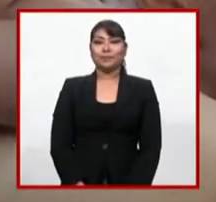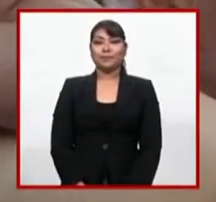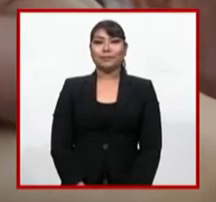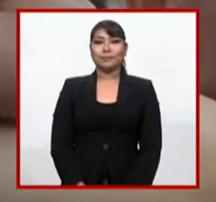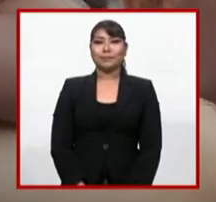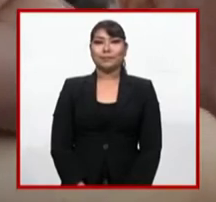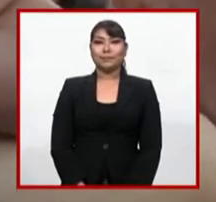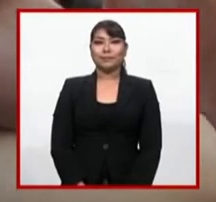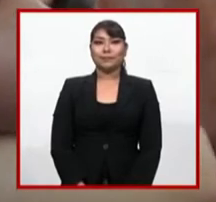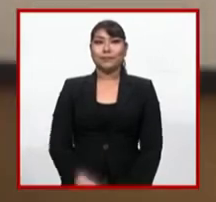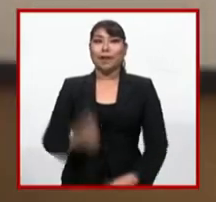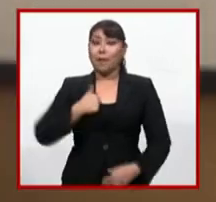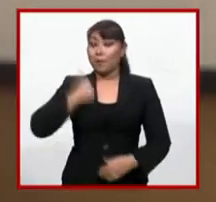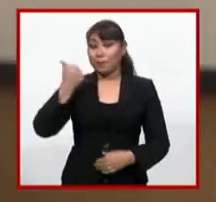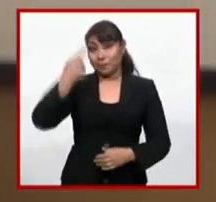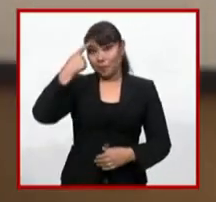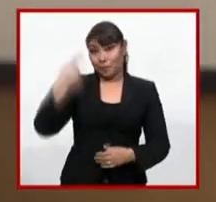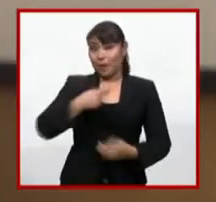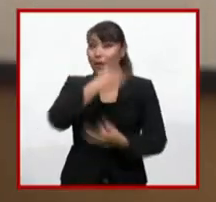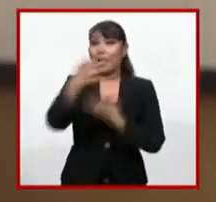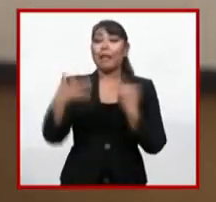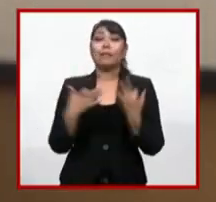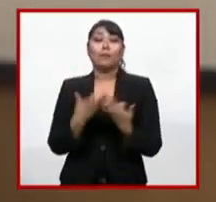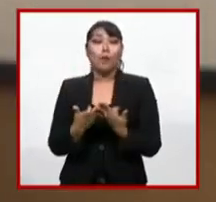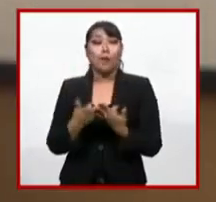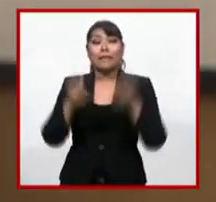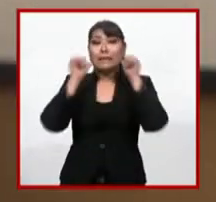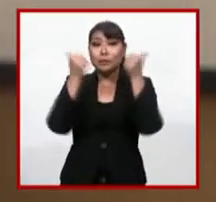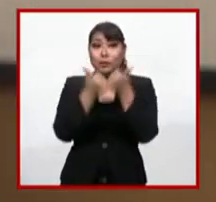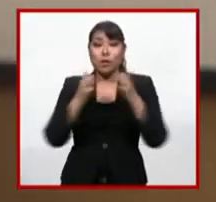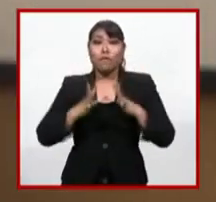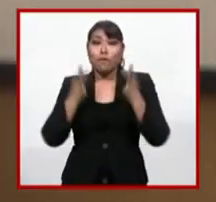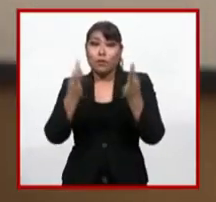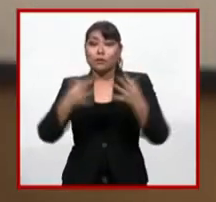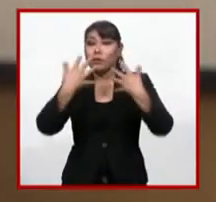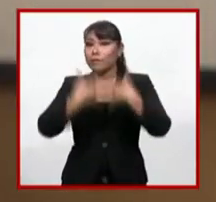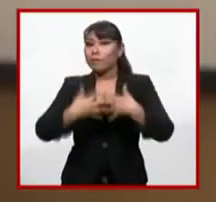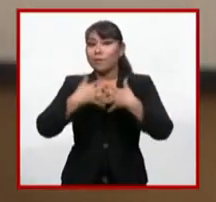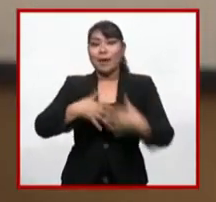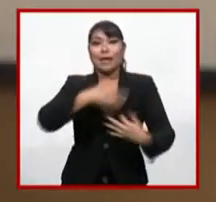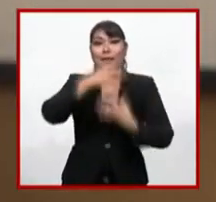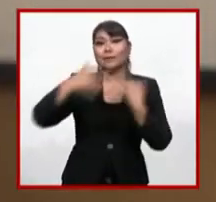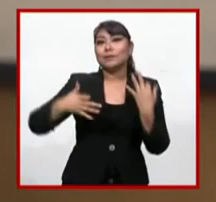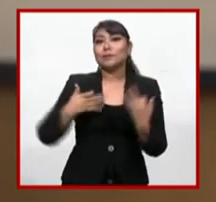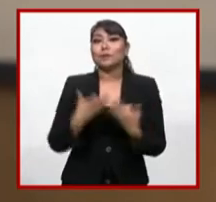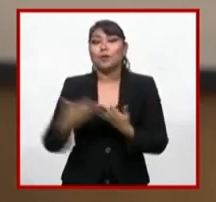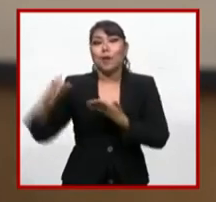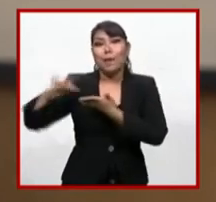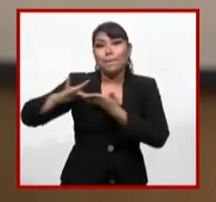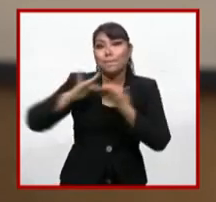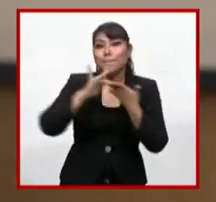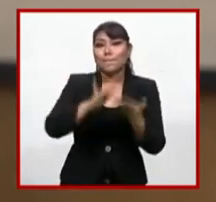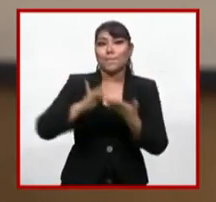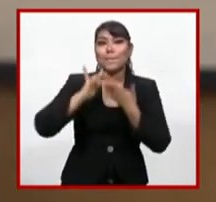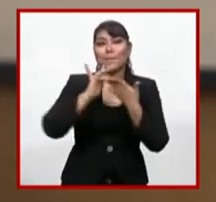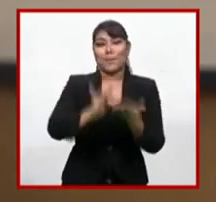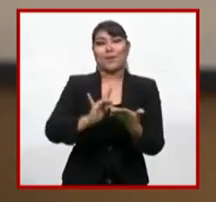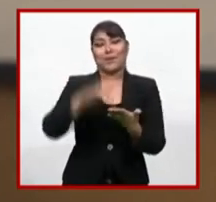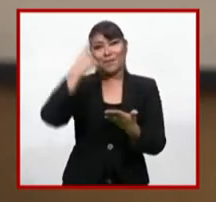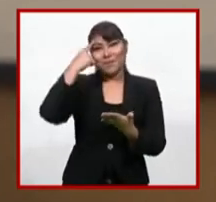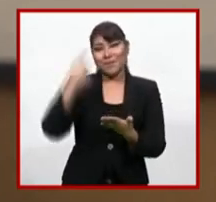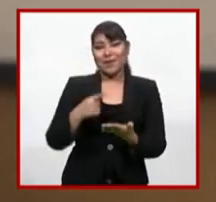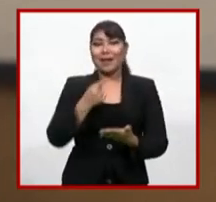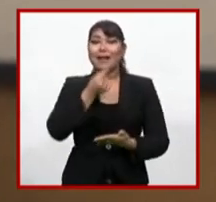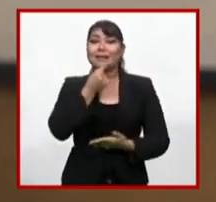Aprovechamos para dar las gracias a todas las fundaciones, asociaciones, empresas y grandes mexicanos que nos han ayudado a transformar la vida